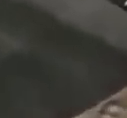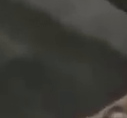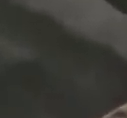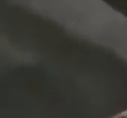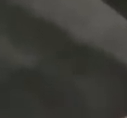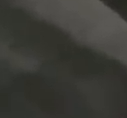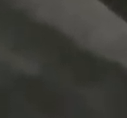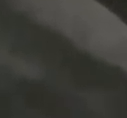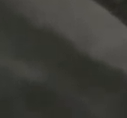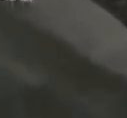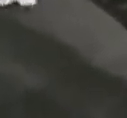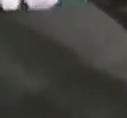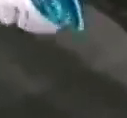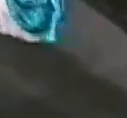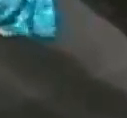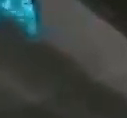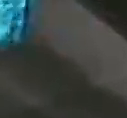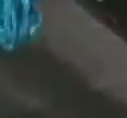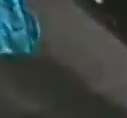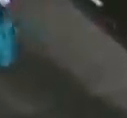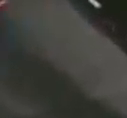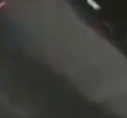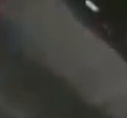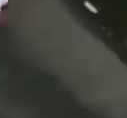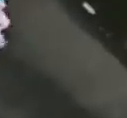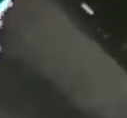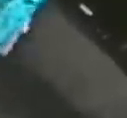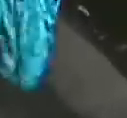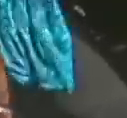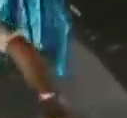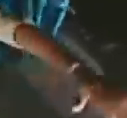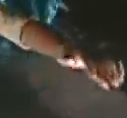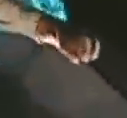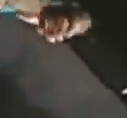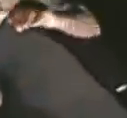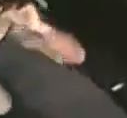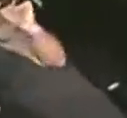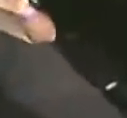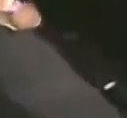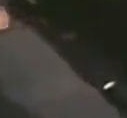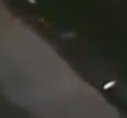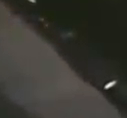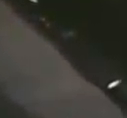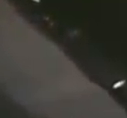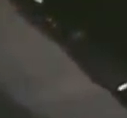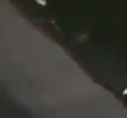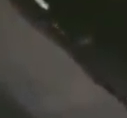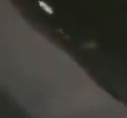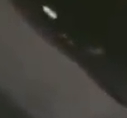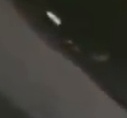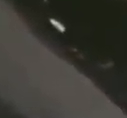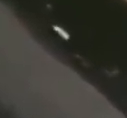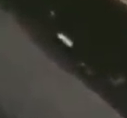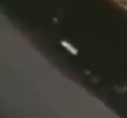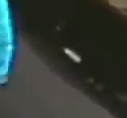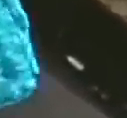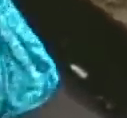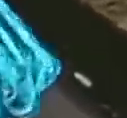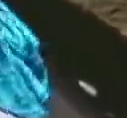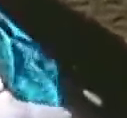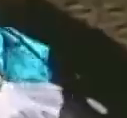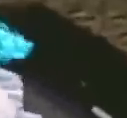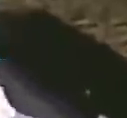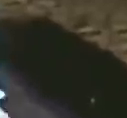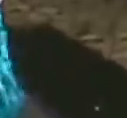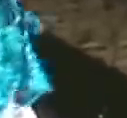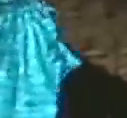río Yuruari, rica en aluvión. Y si no me crees, pues venga a ver y ponga atención.